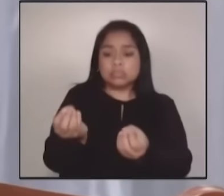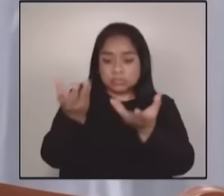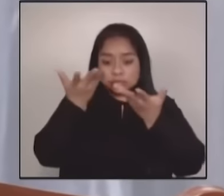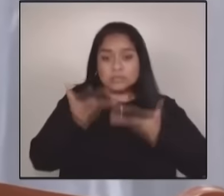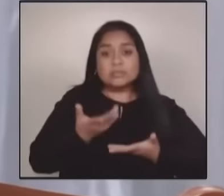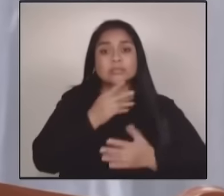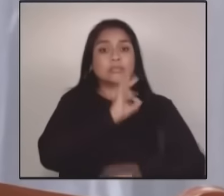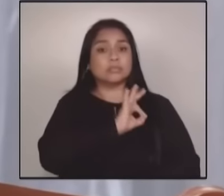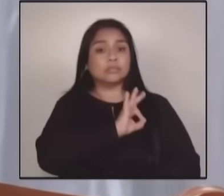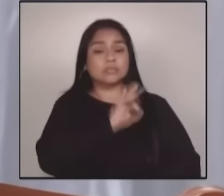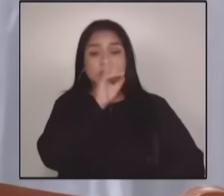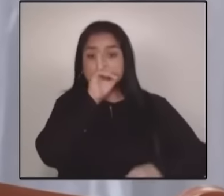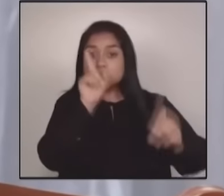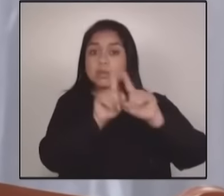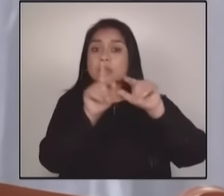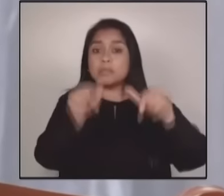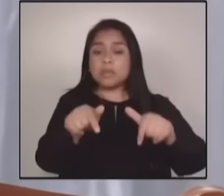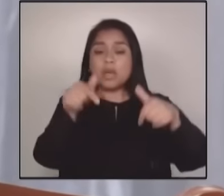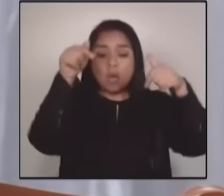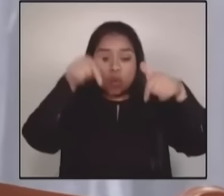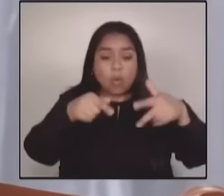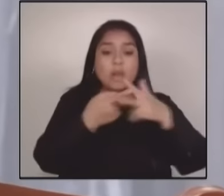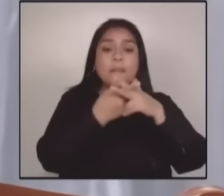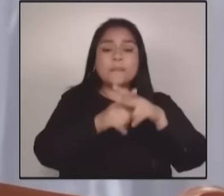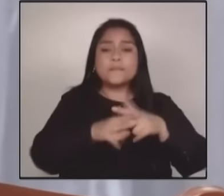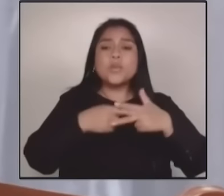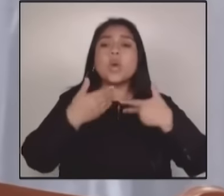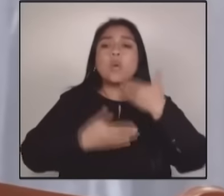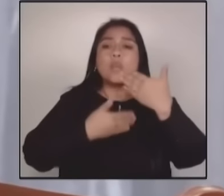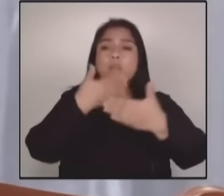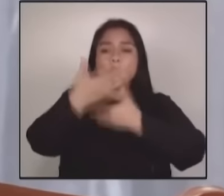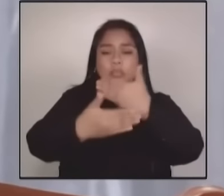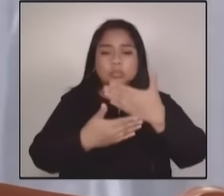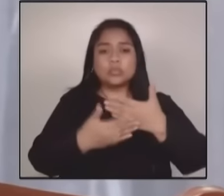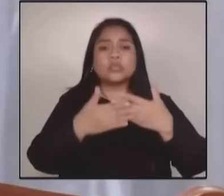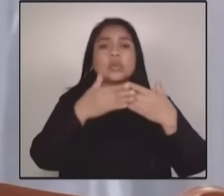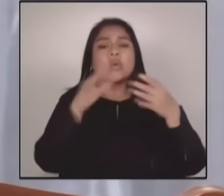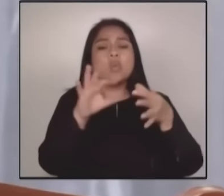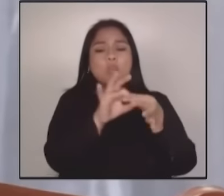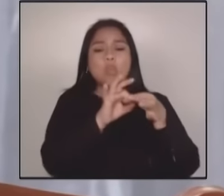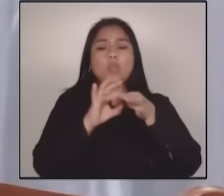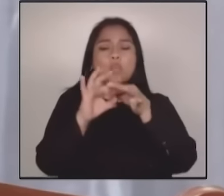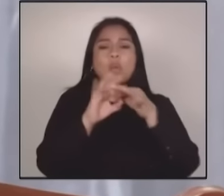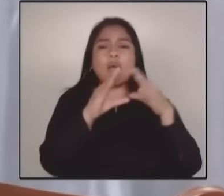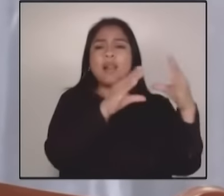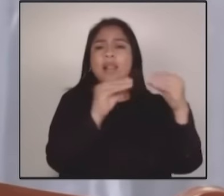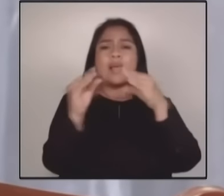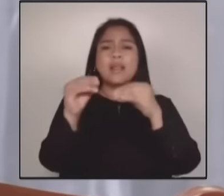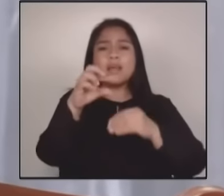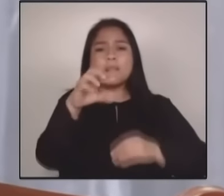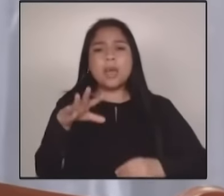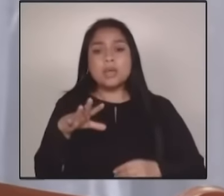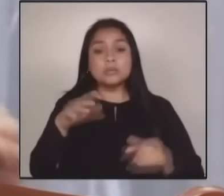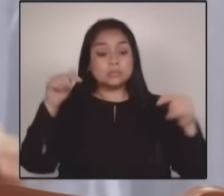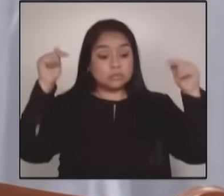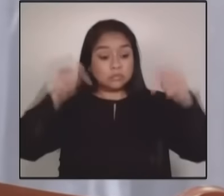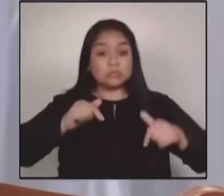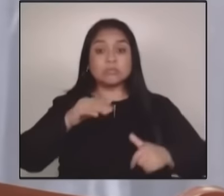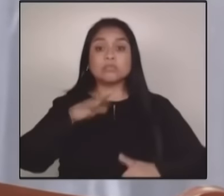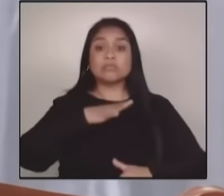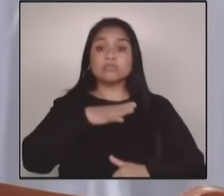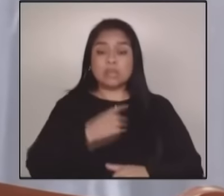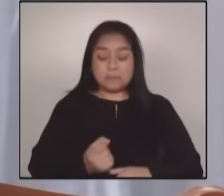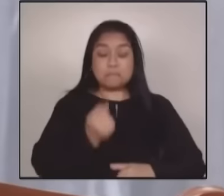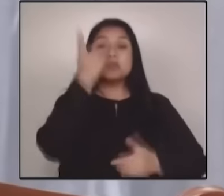emprender un camino de unidad, de diálogo y paz. Nos encontramos ante una oportunidad